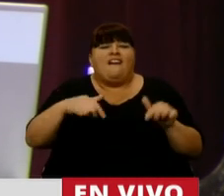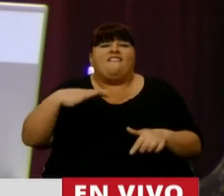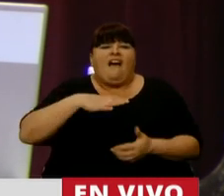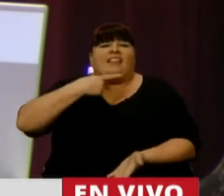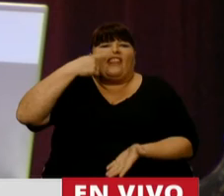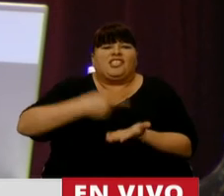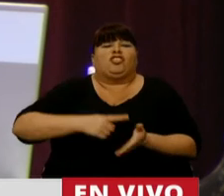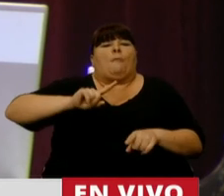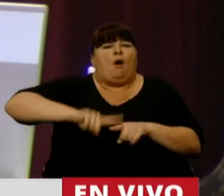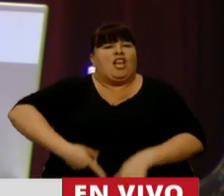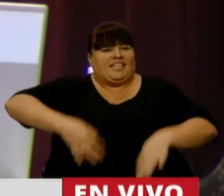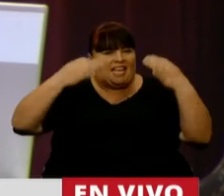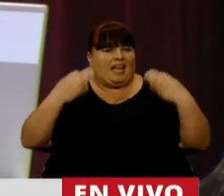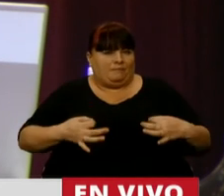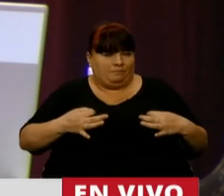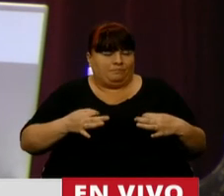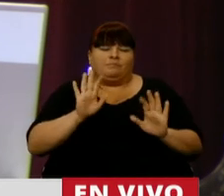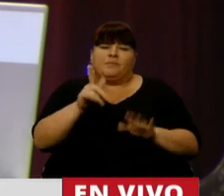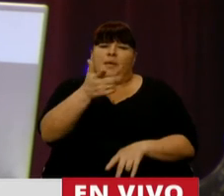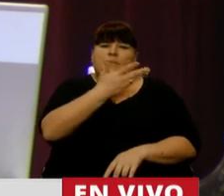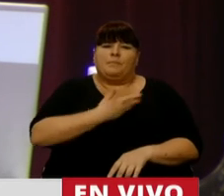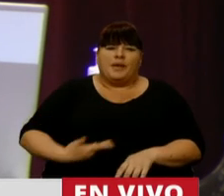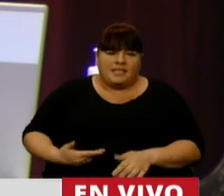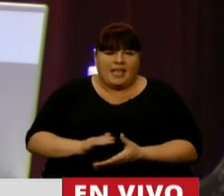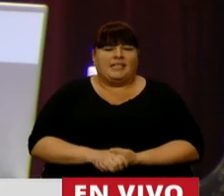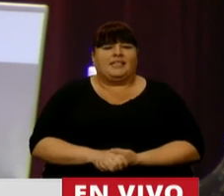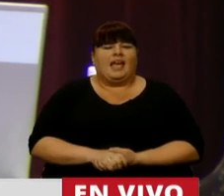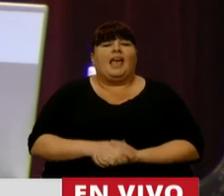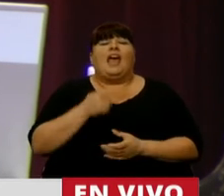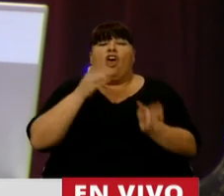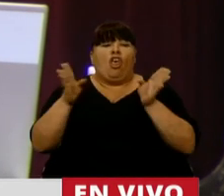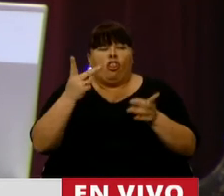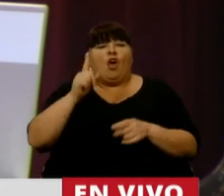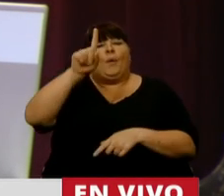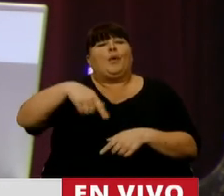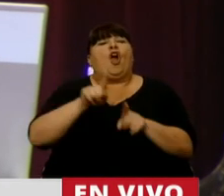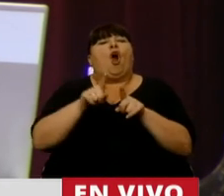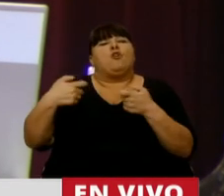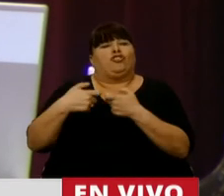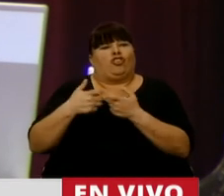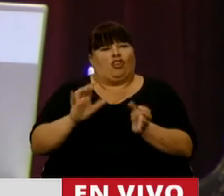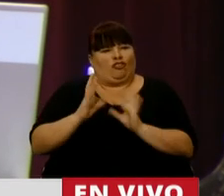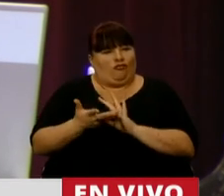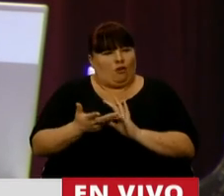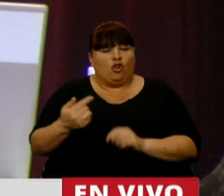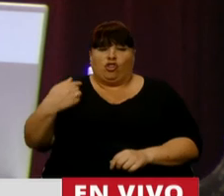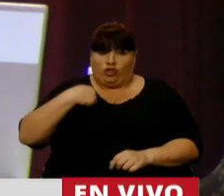faltan definiciones políticas serias. Señor presidente, la ambivalencia se convierte en complicidad. Y